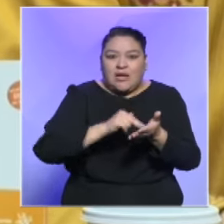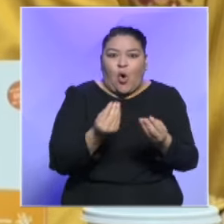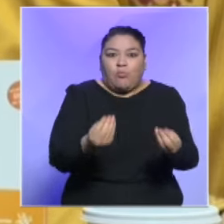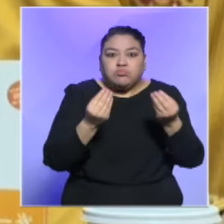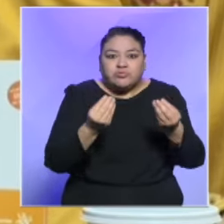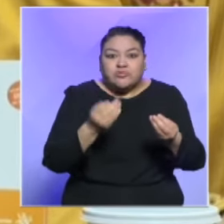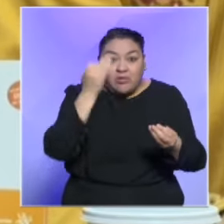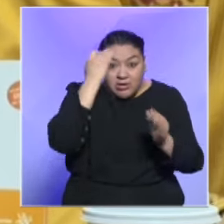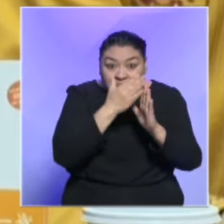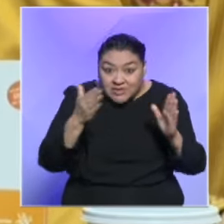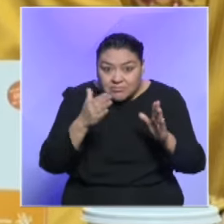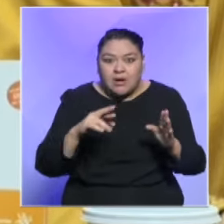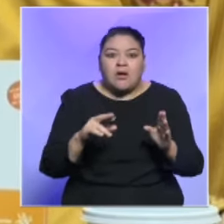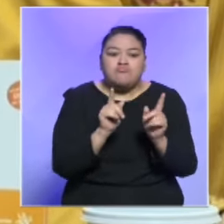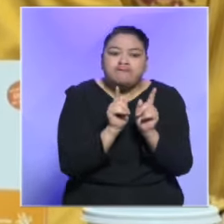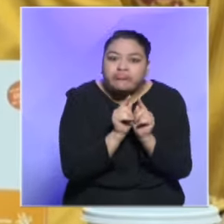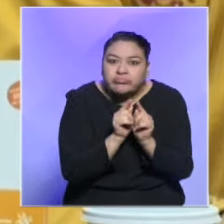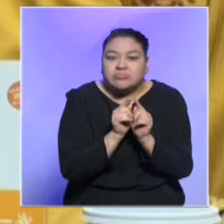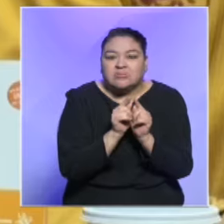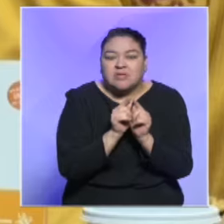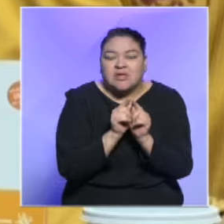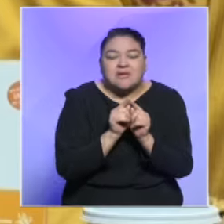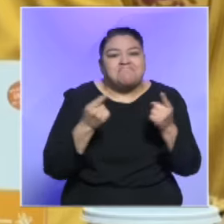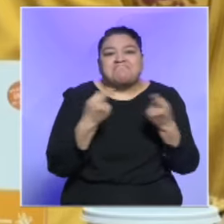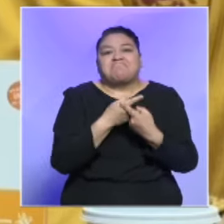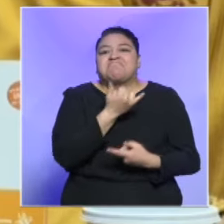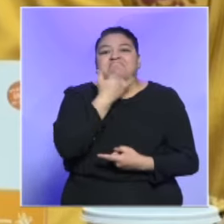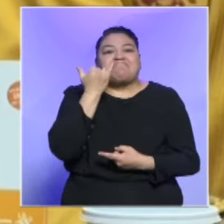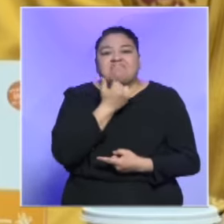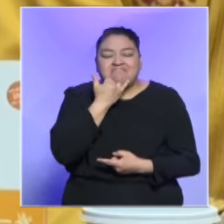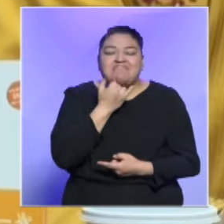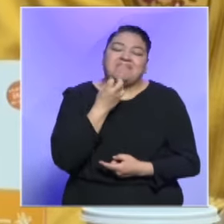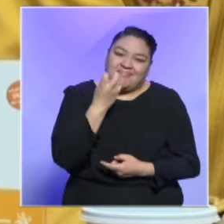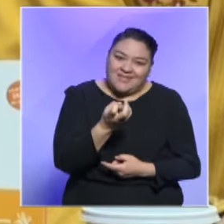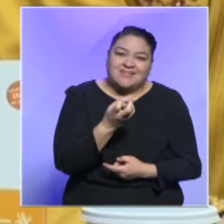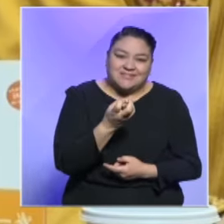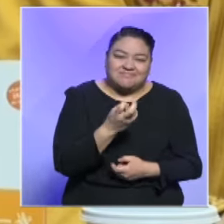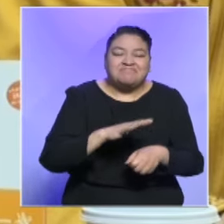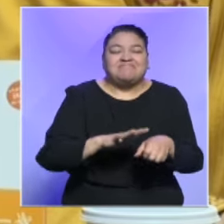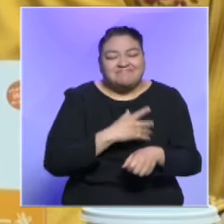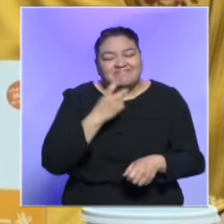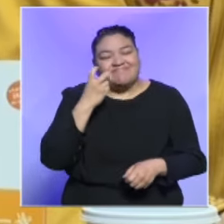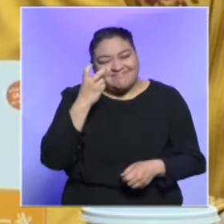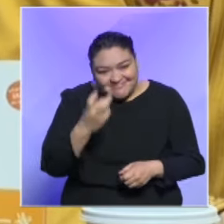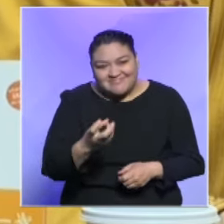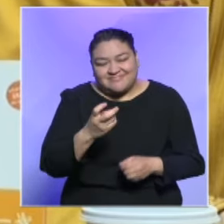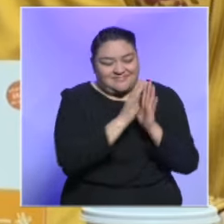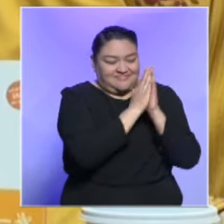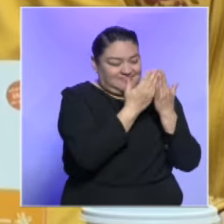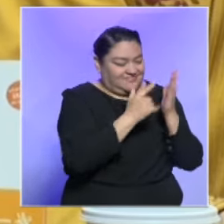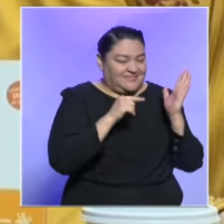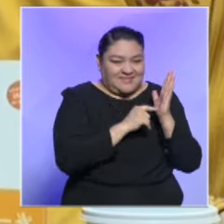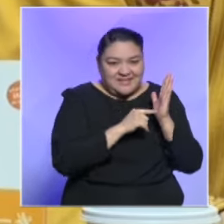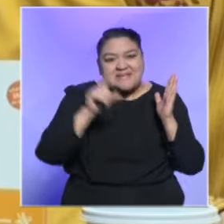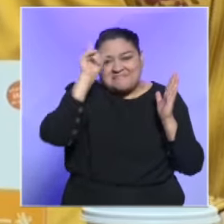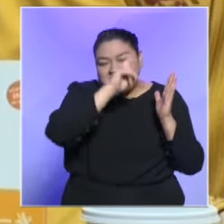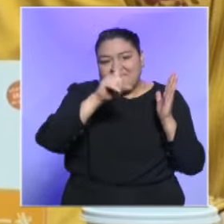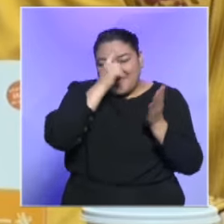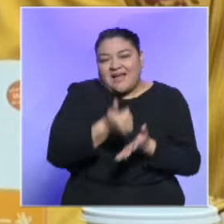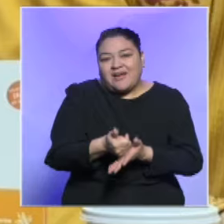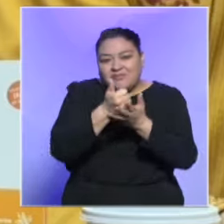necesarios como los plazos fijados en alguna de estas legislaciones. Creo que en ese sentido la obra nos aporta muchísimo para